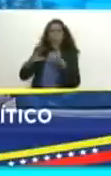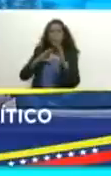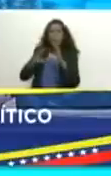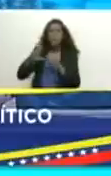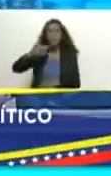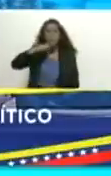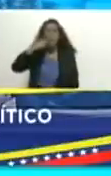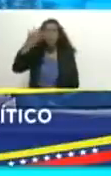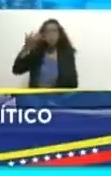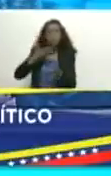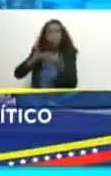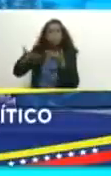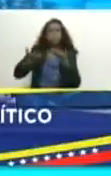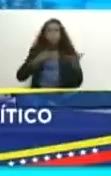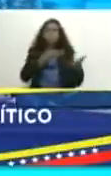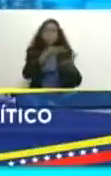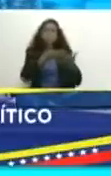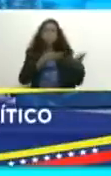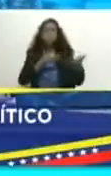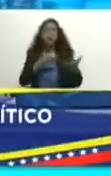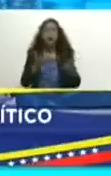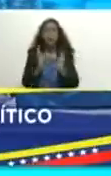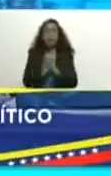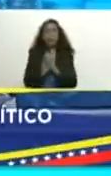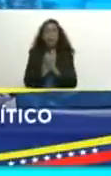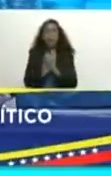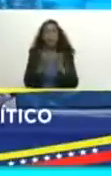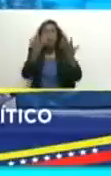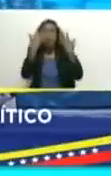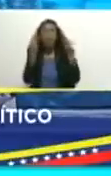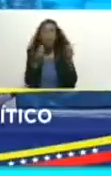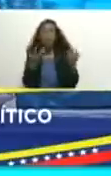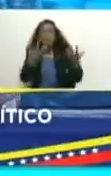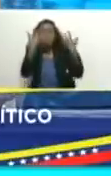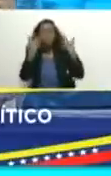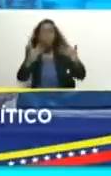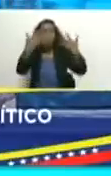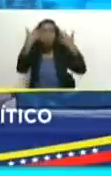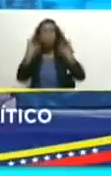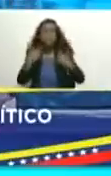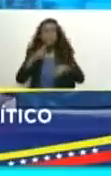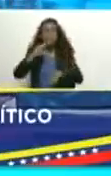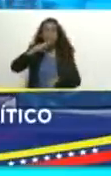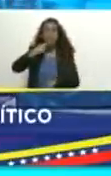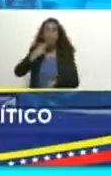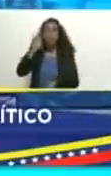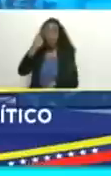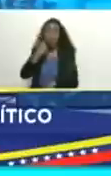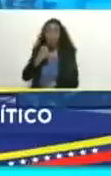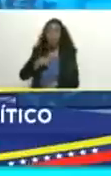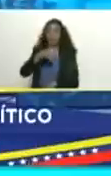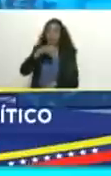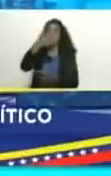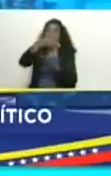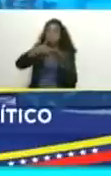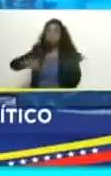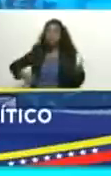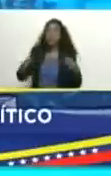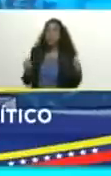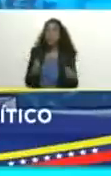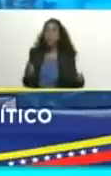Rodríguez Gómez, para que me medio oriente. Viene llegando de Rusia y nos ha dado un informe completo